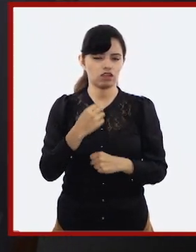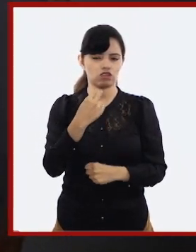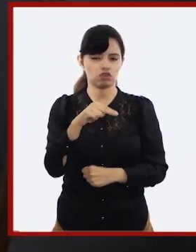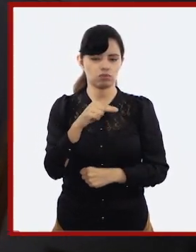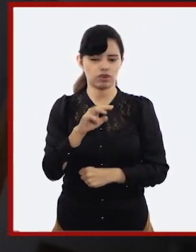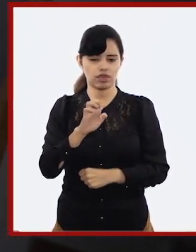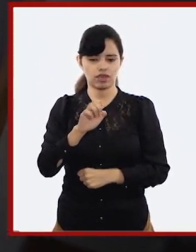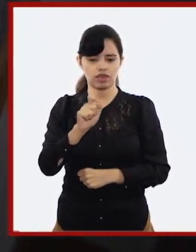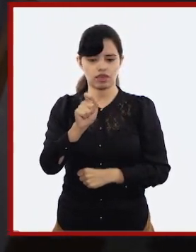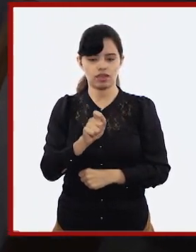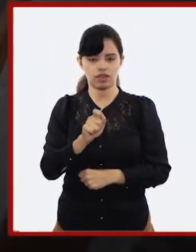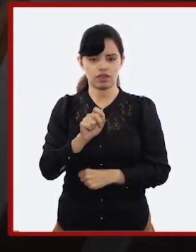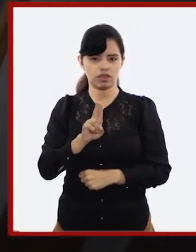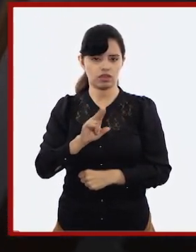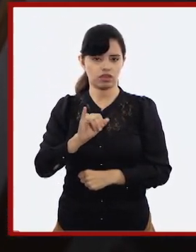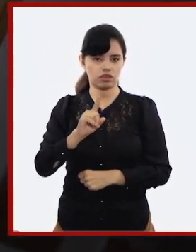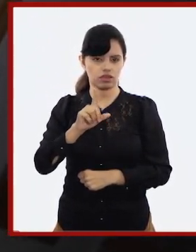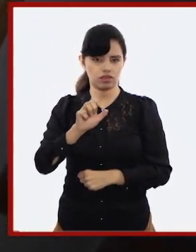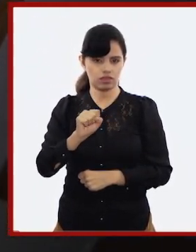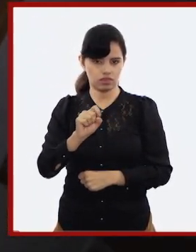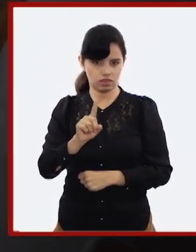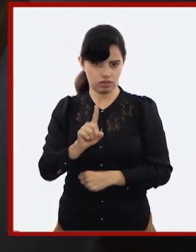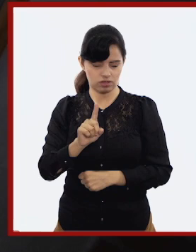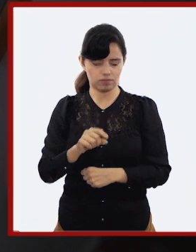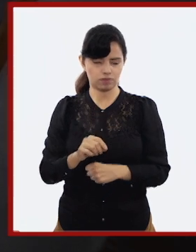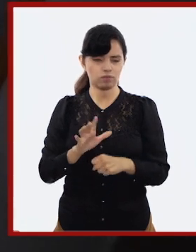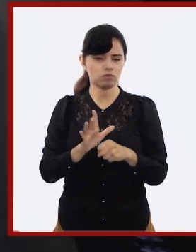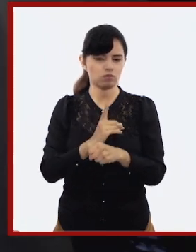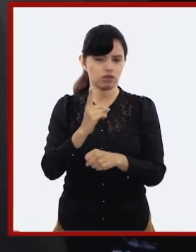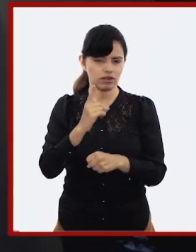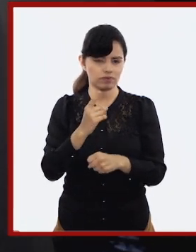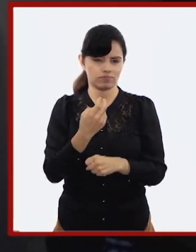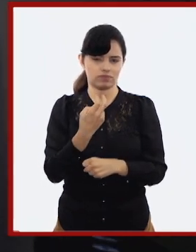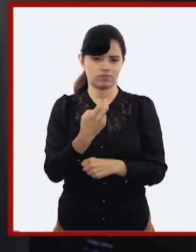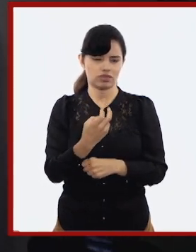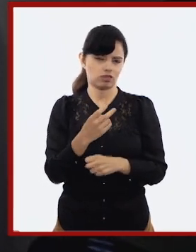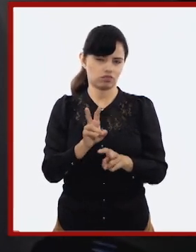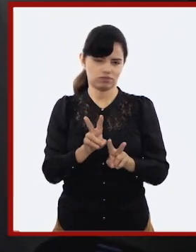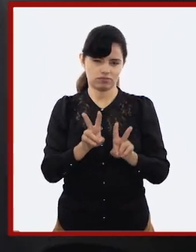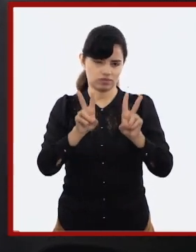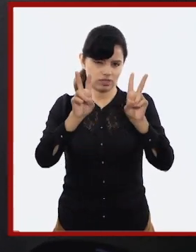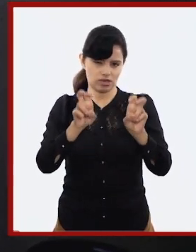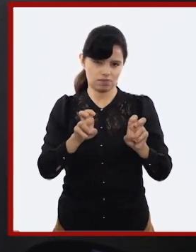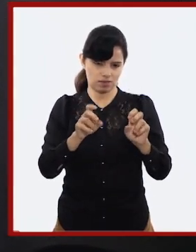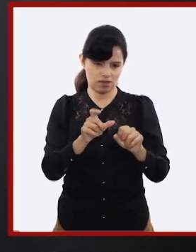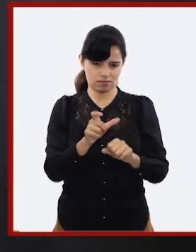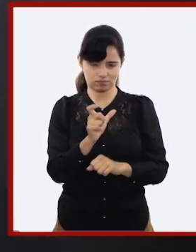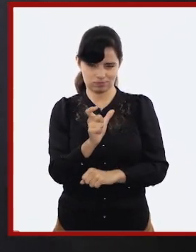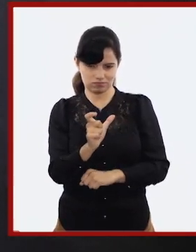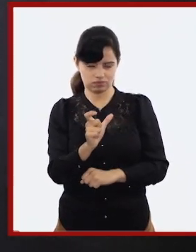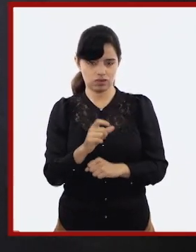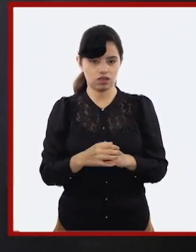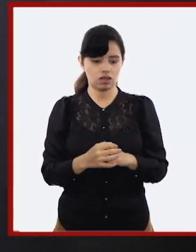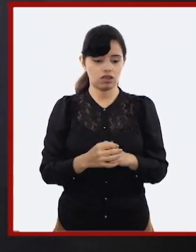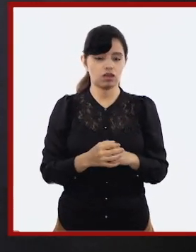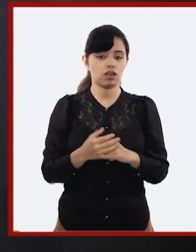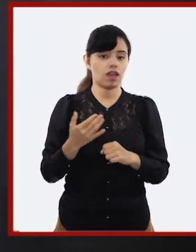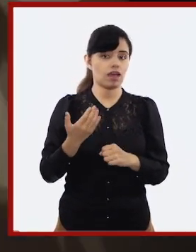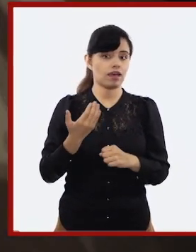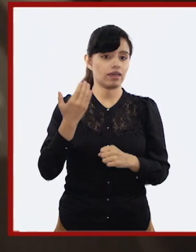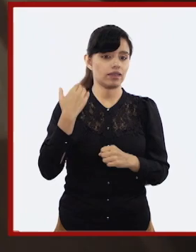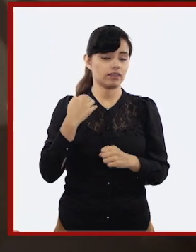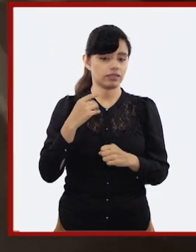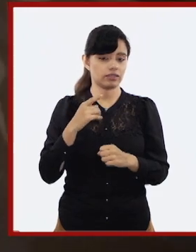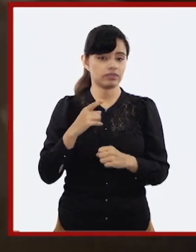pusimos equidad, porque este es un concepto que surge a mediados del siglo